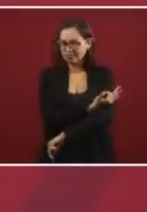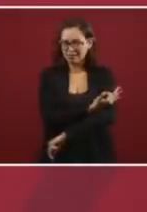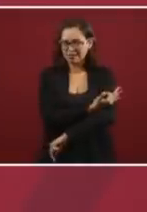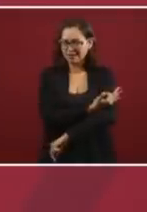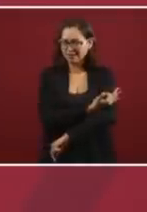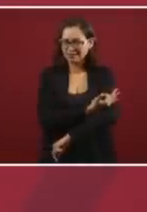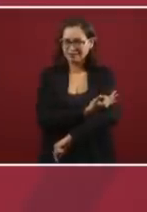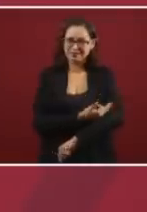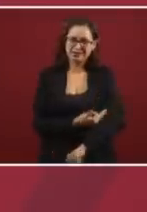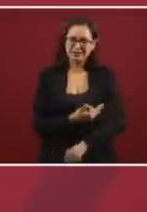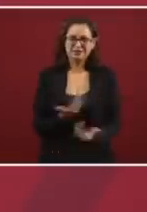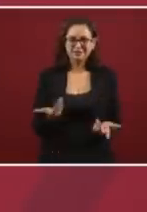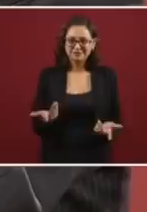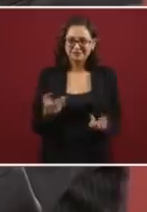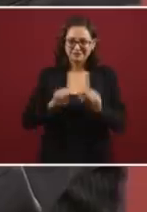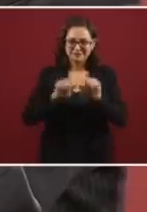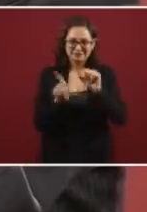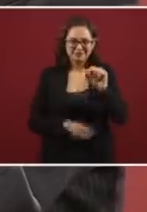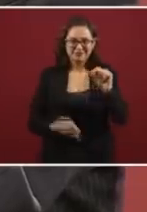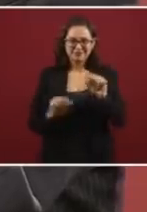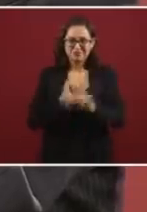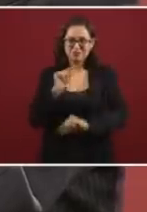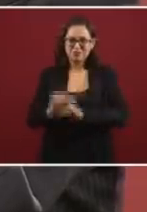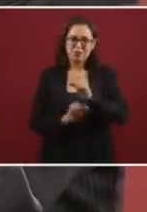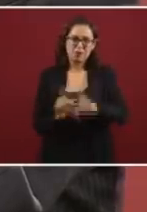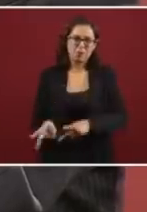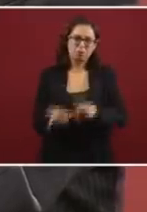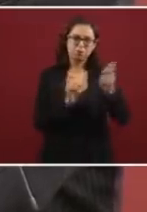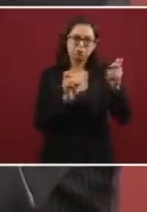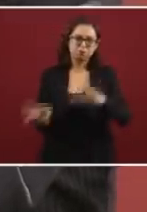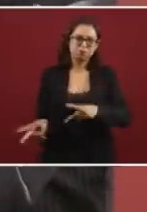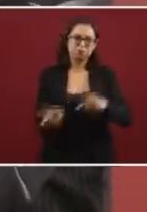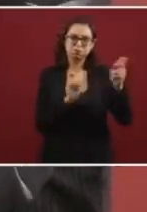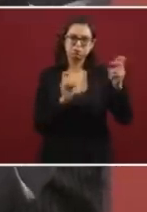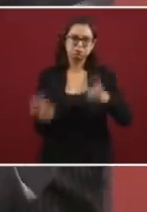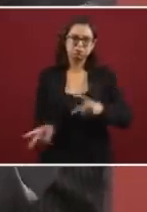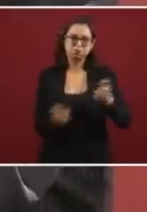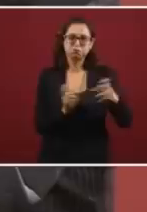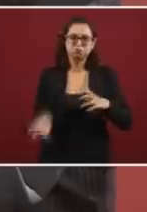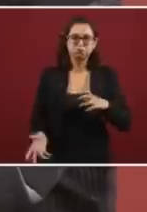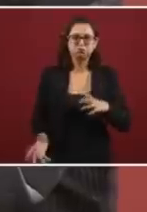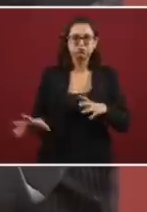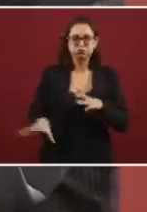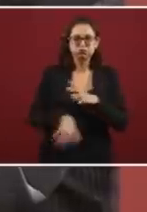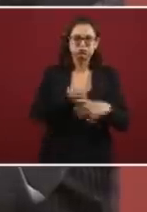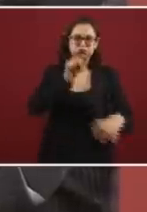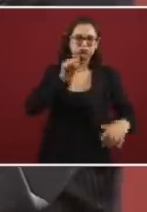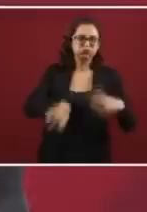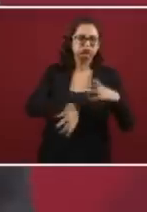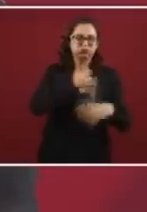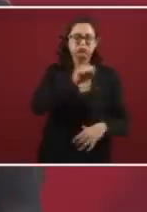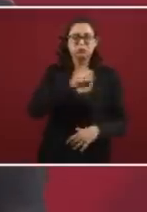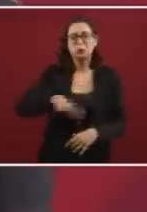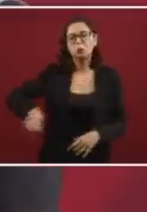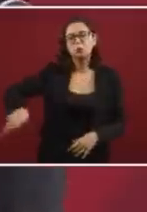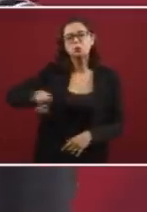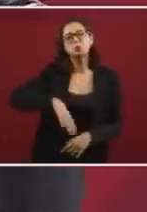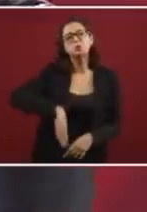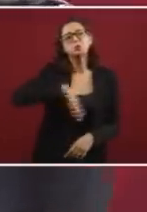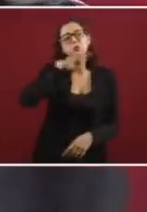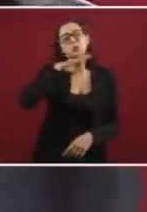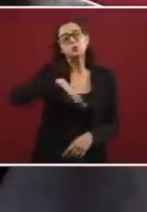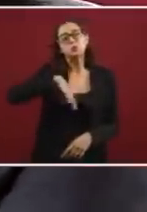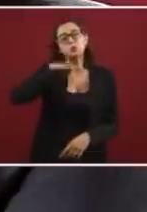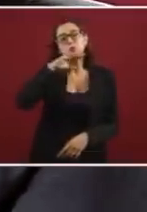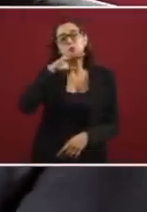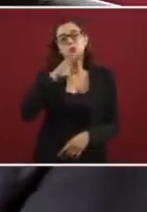se estaba saqueando a mexico al contrario este quien se oponía